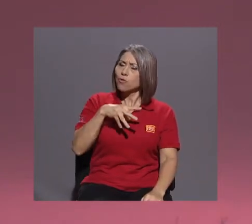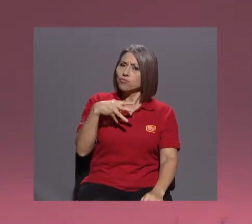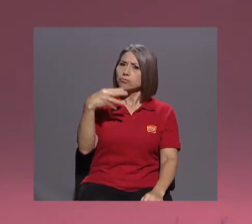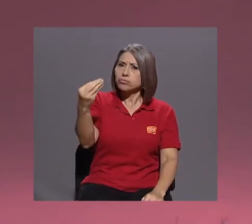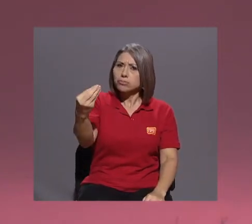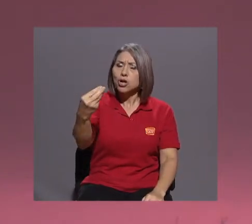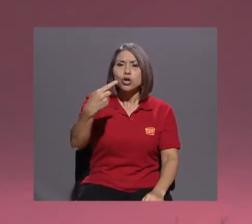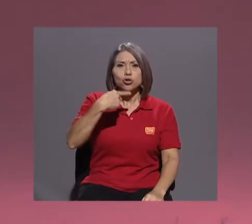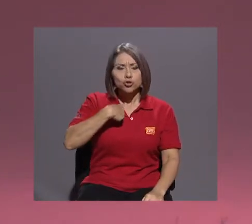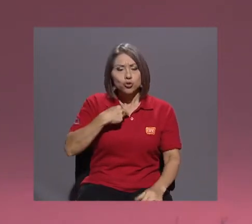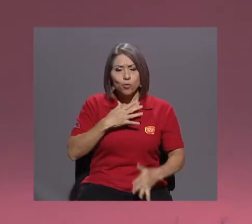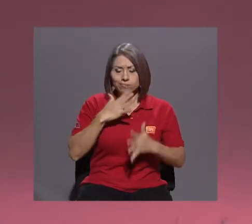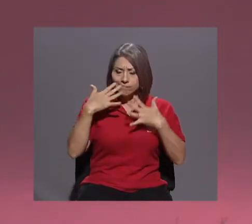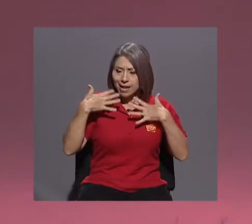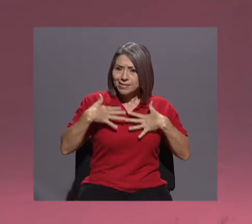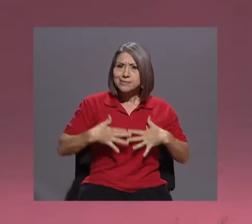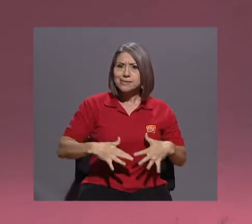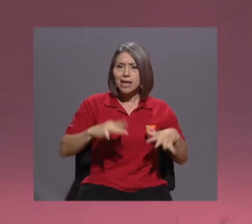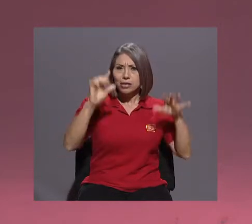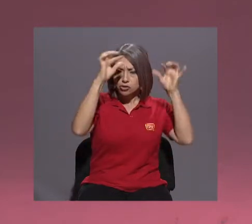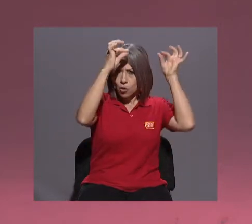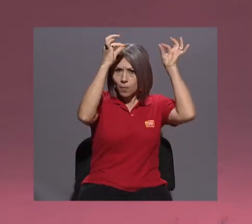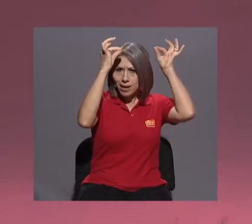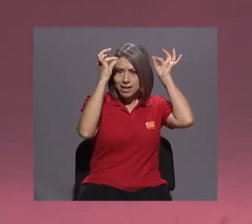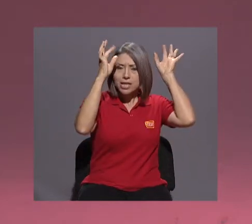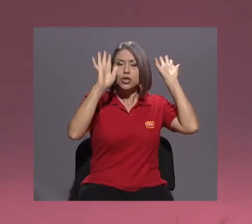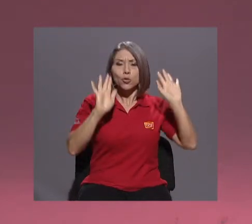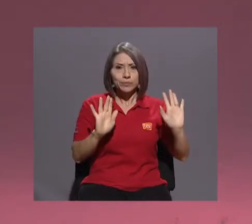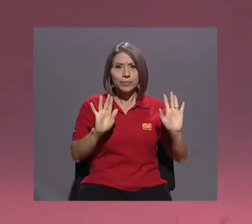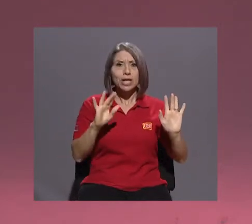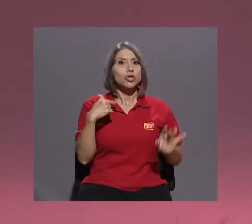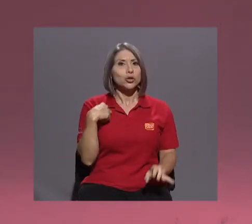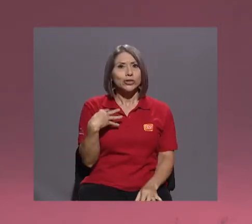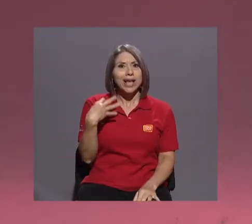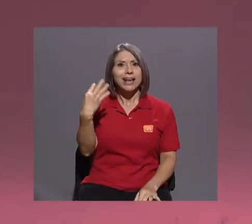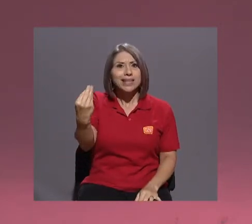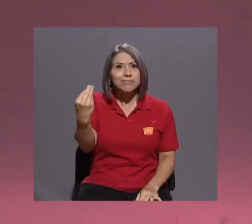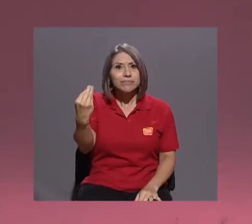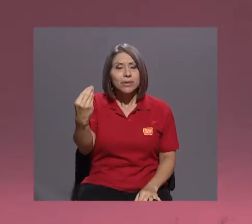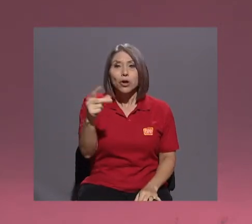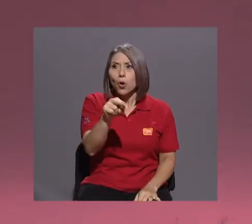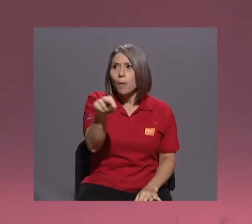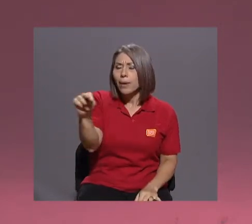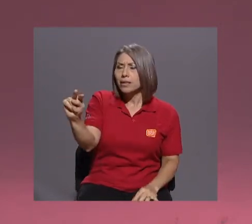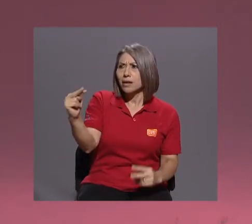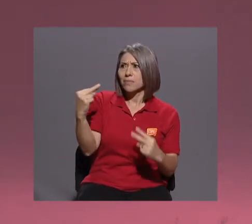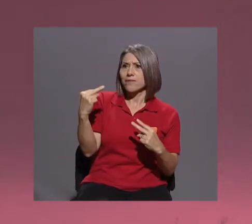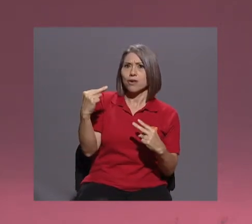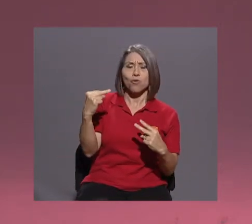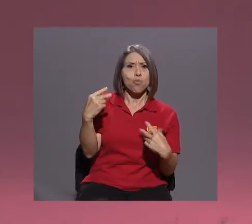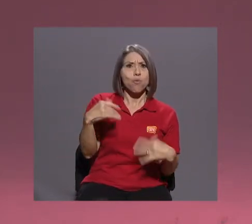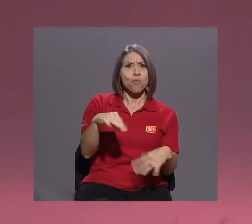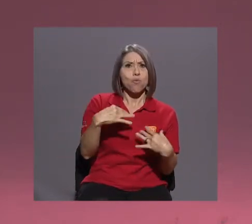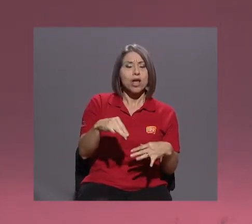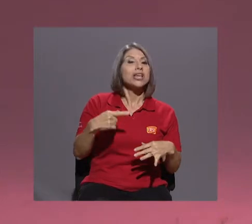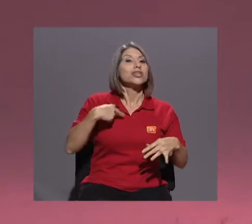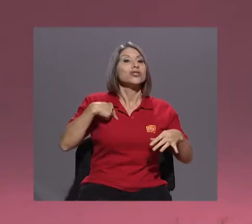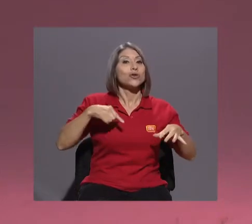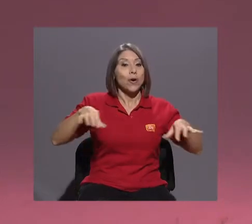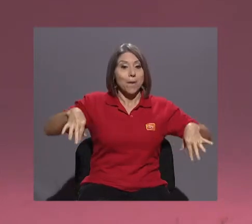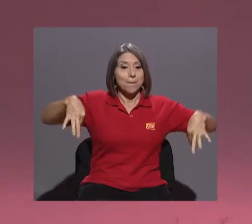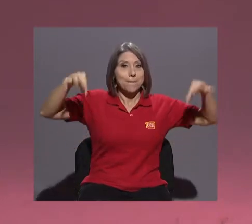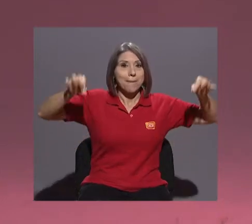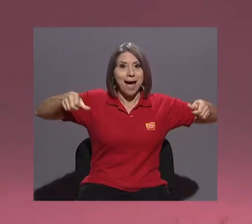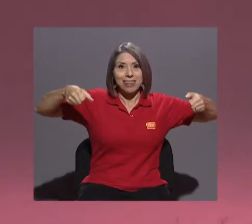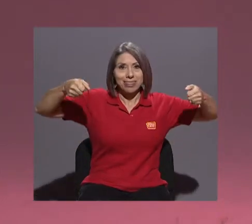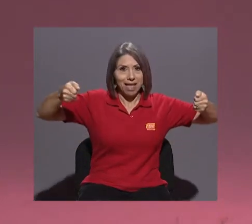estar ahí Me alisté Me puse mi sombrerito Salí Mis compañeras asustadas Donde me vieron Y cogí la manta